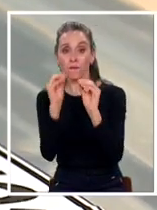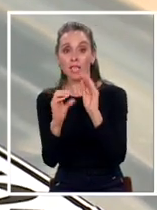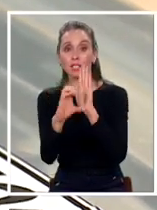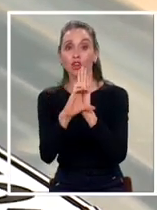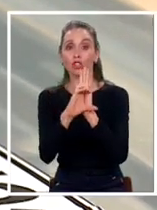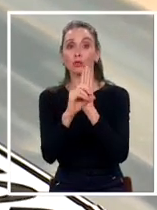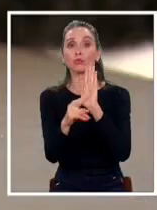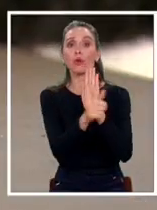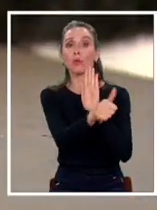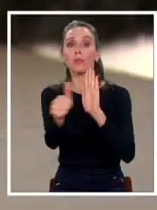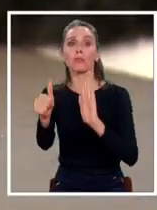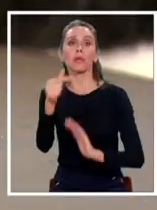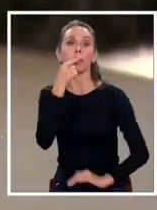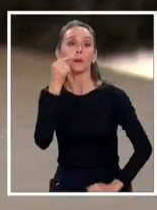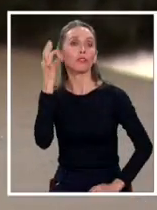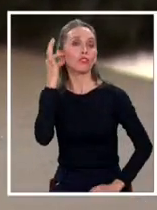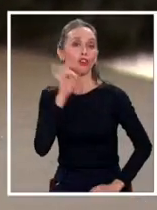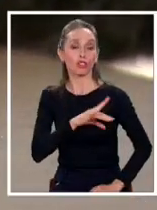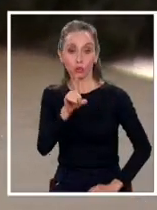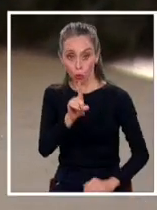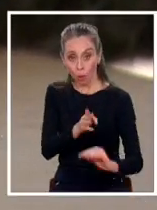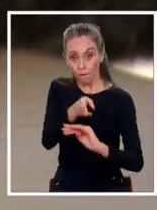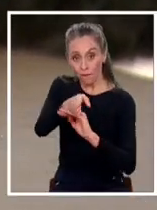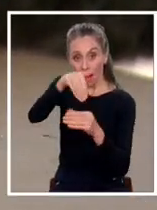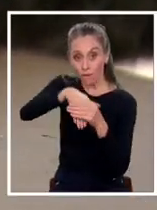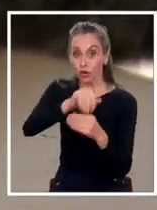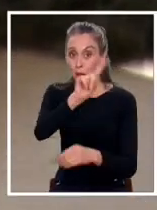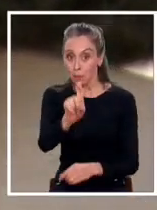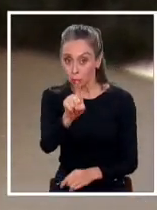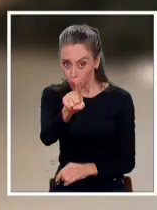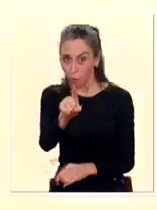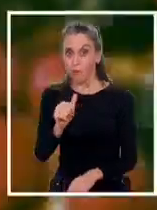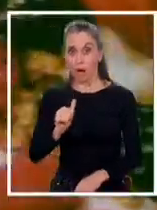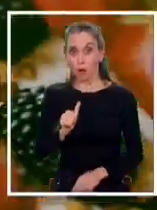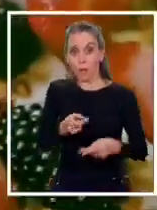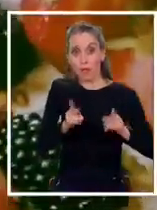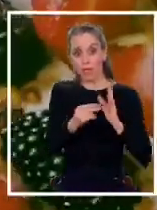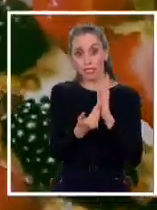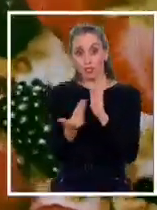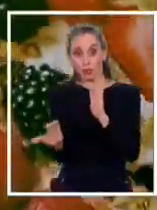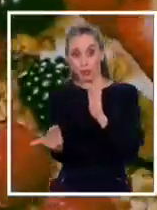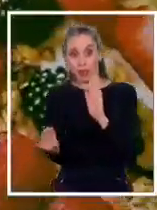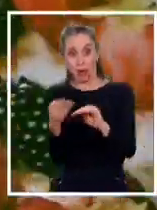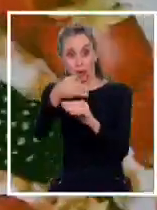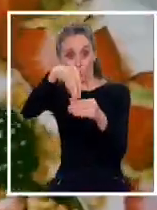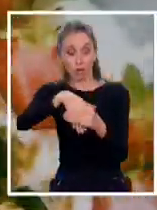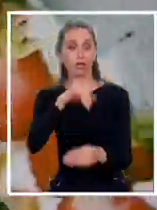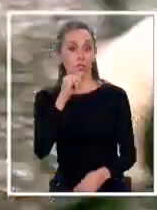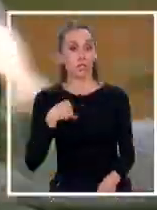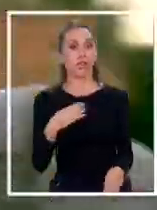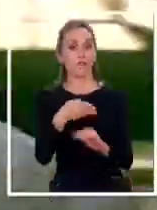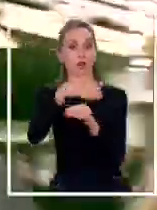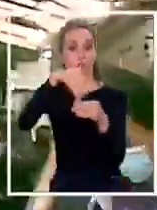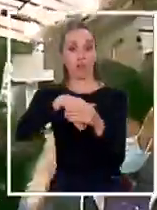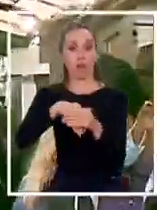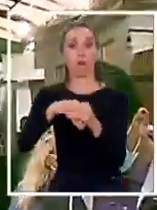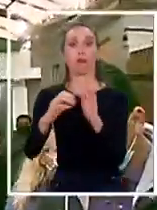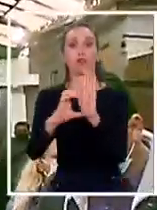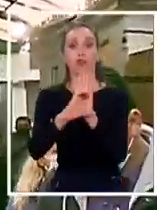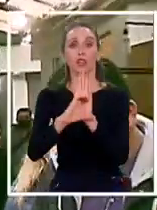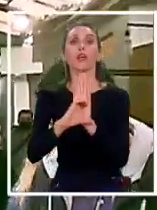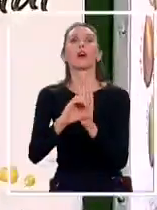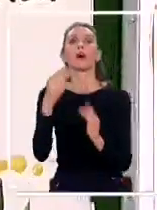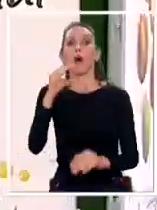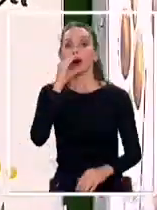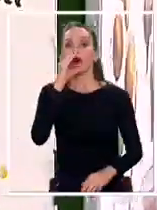todos los chilenos. ¿Tú irás a votar? ¿Vas a ejercer tu derecho? Sí, vamos a votar. Constitución. En Concepción, en